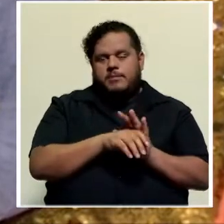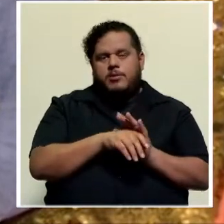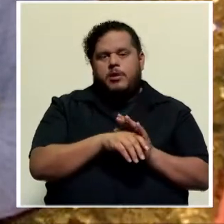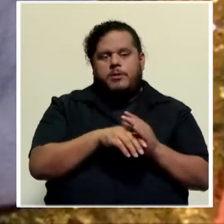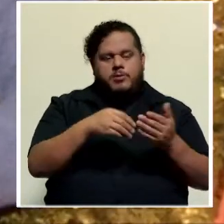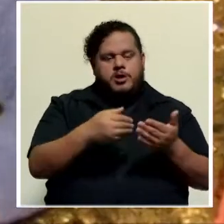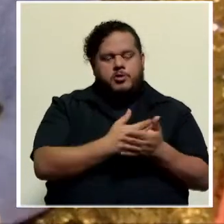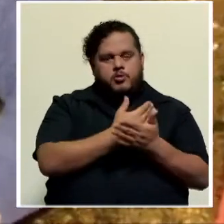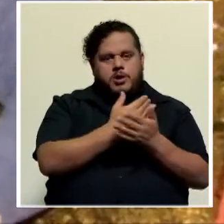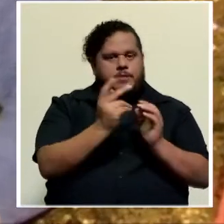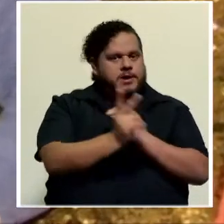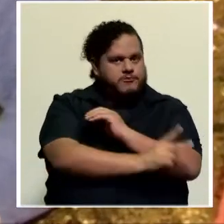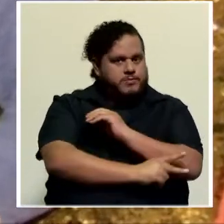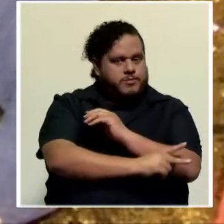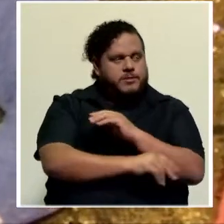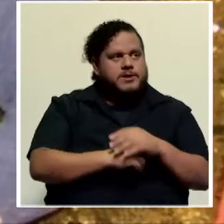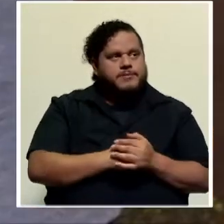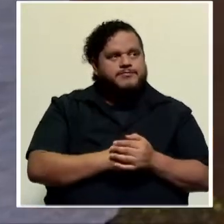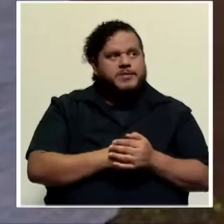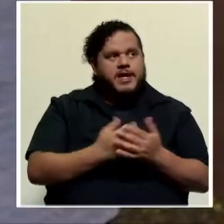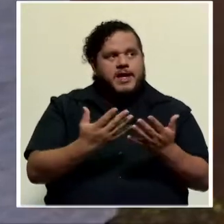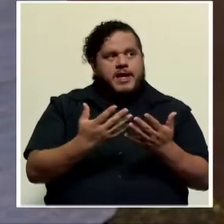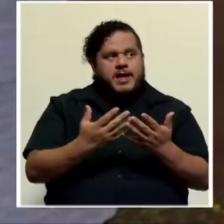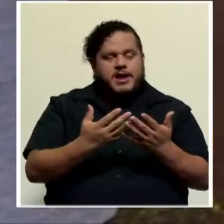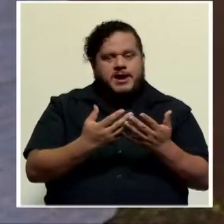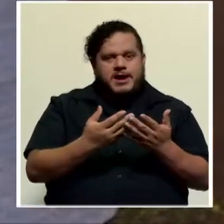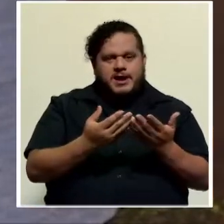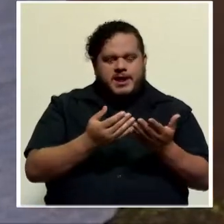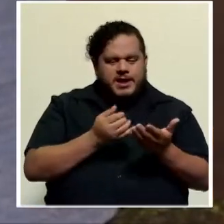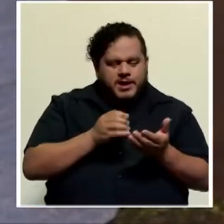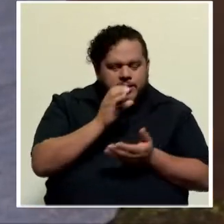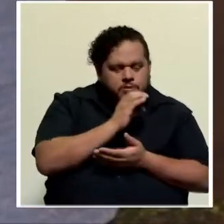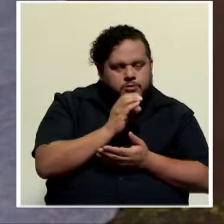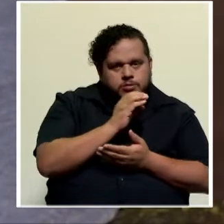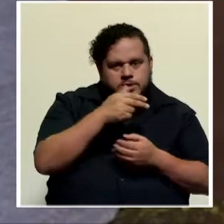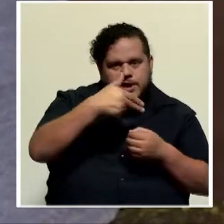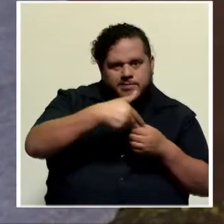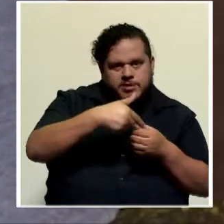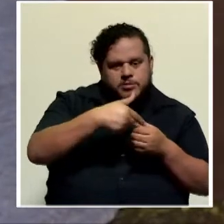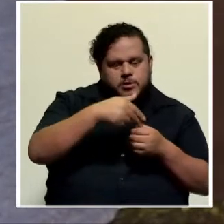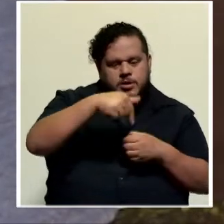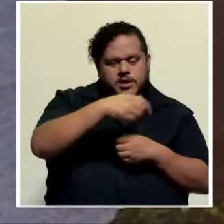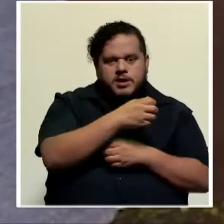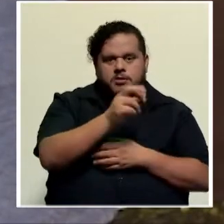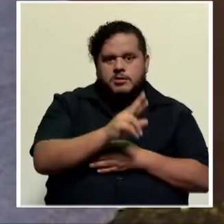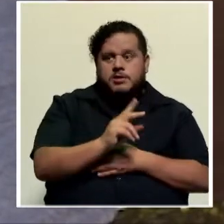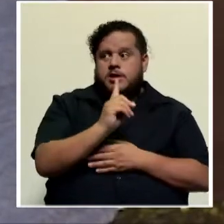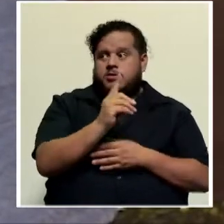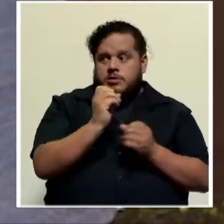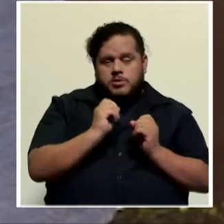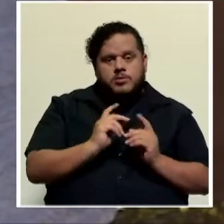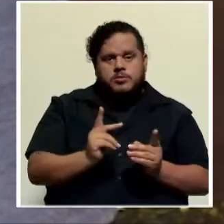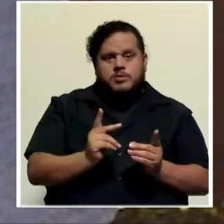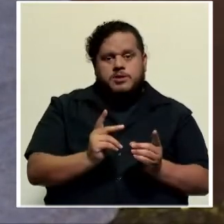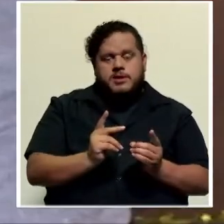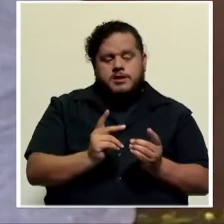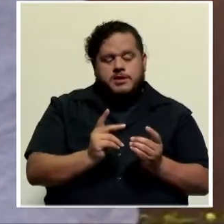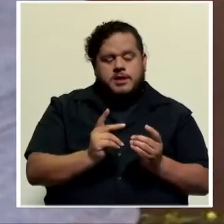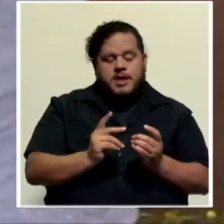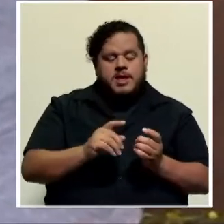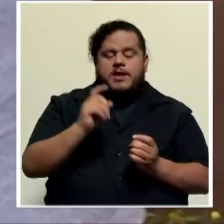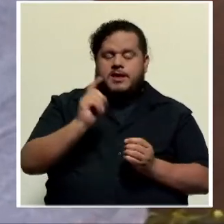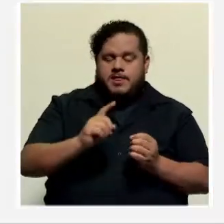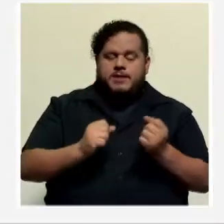Nueva República, la explotación de petróleo en Costa Rica es una oportunidad que